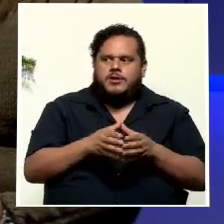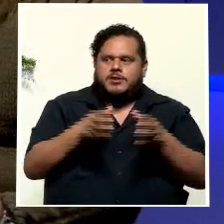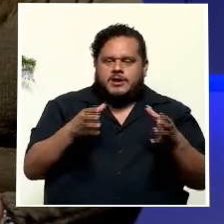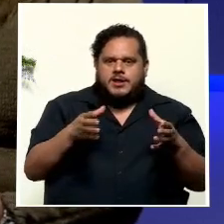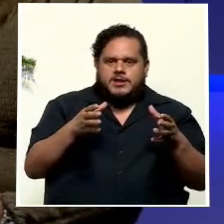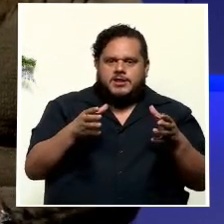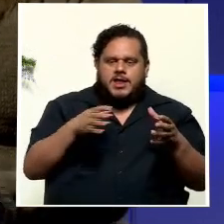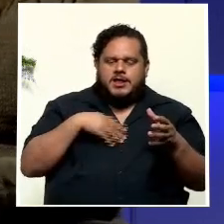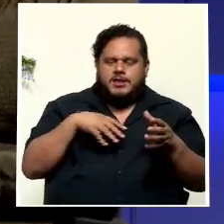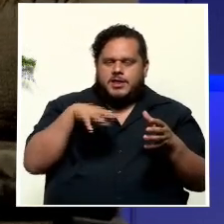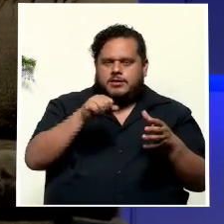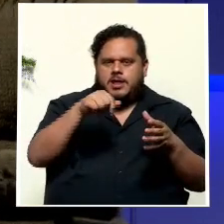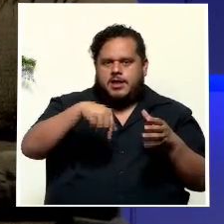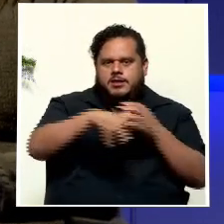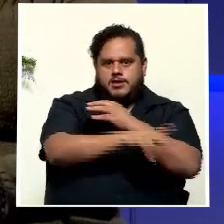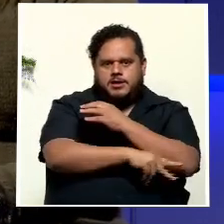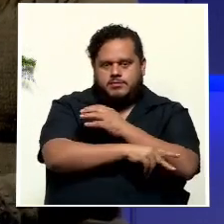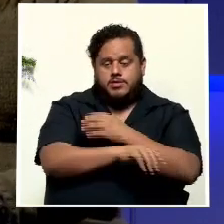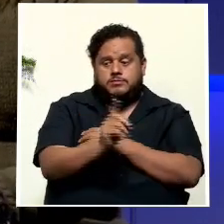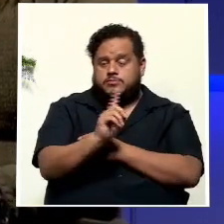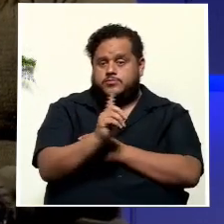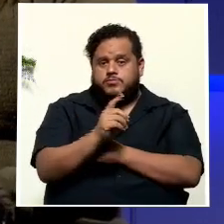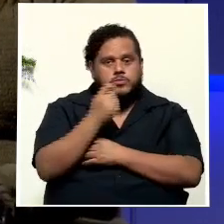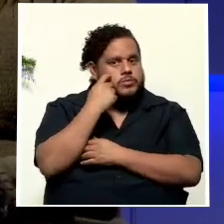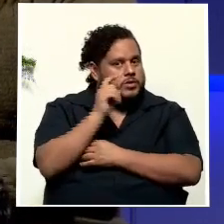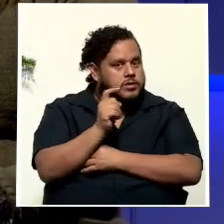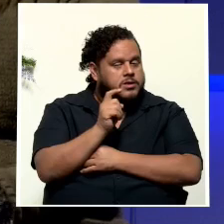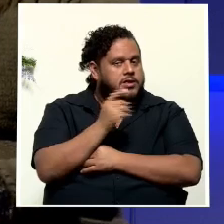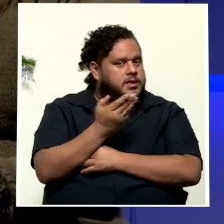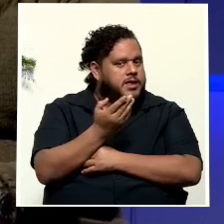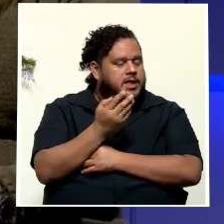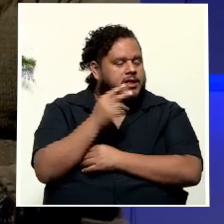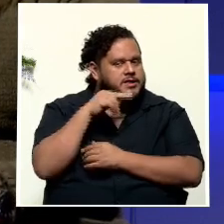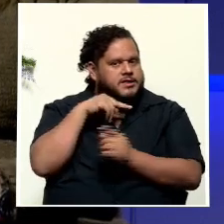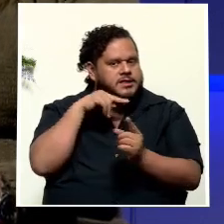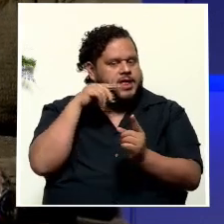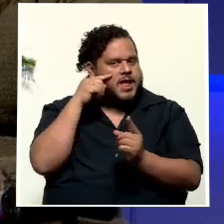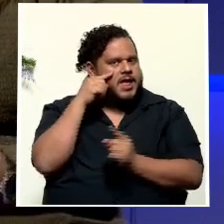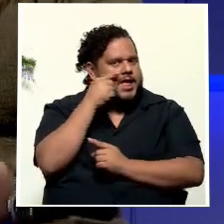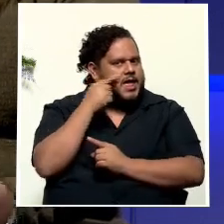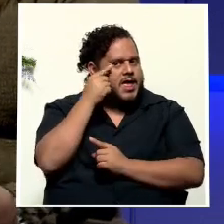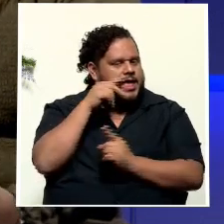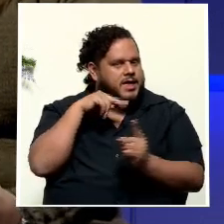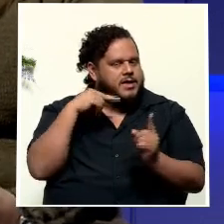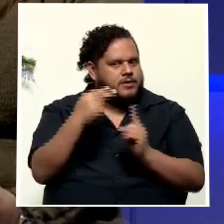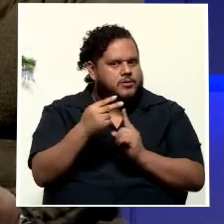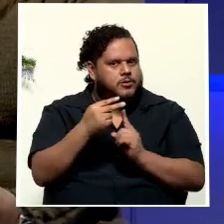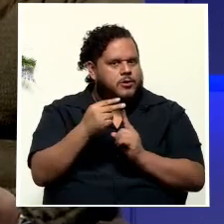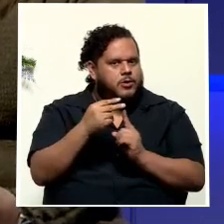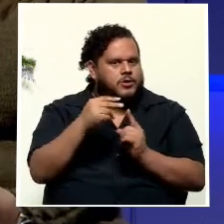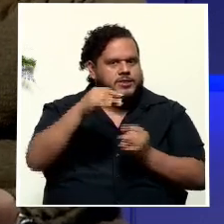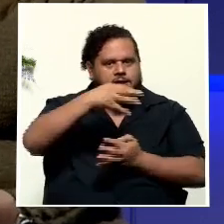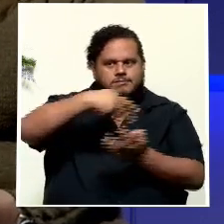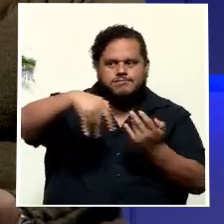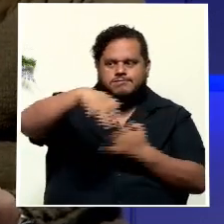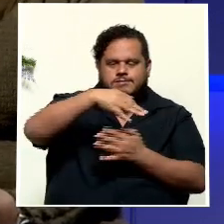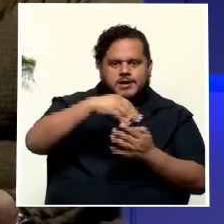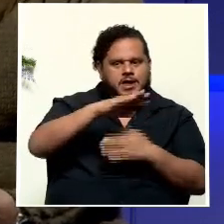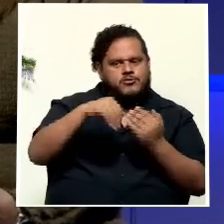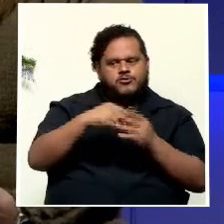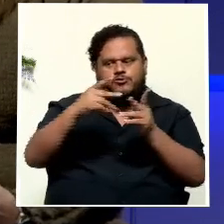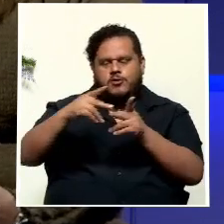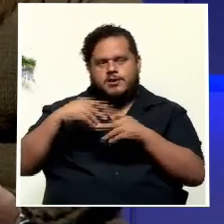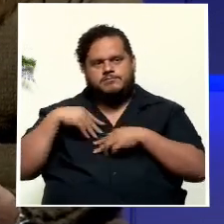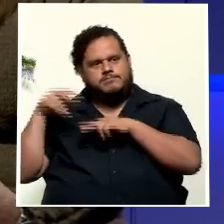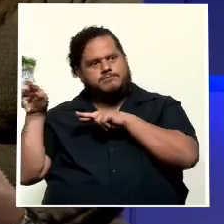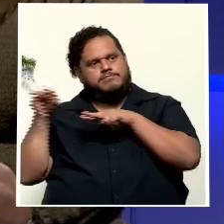han detectado en el país, en donde la Fiscalía está en el ojo del huracán, en el ojo del escrutinio público, y